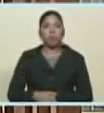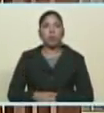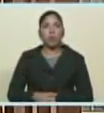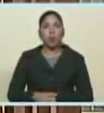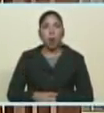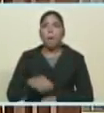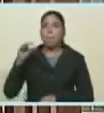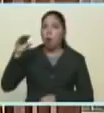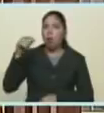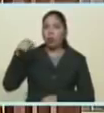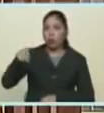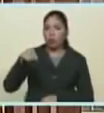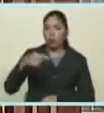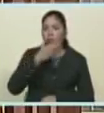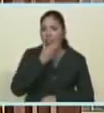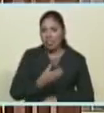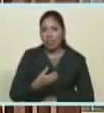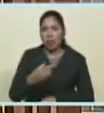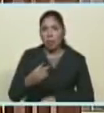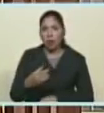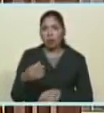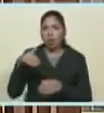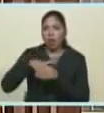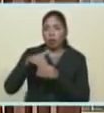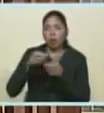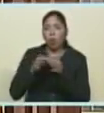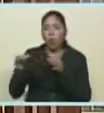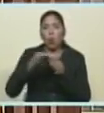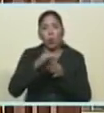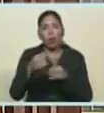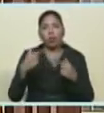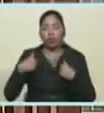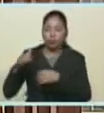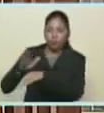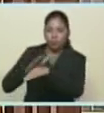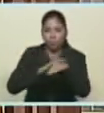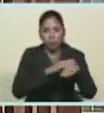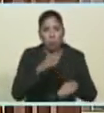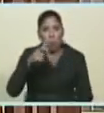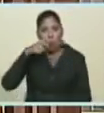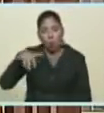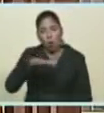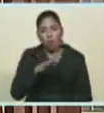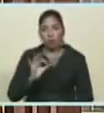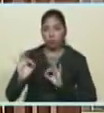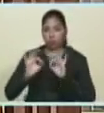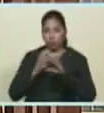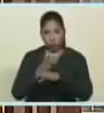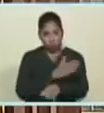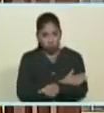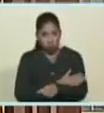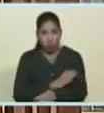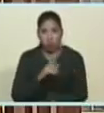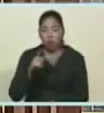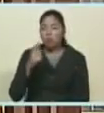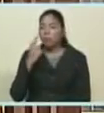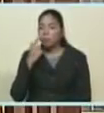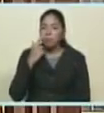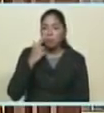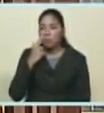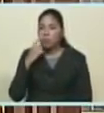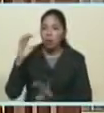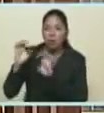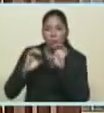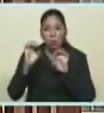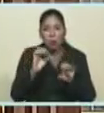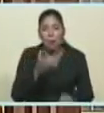Pronto habrá elecciones municipales. Yo llamo al pueblo a prepararse para elegir los mejores alcaldes y